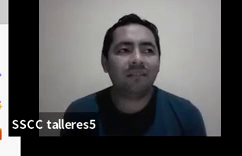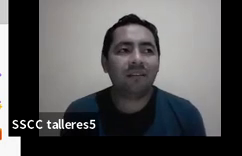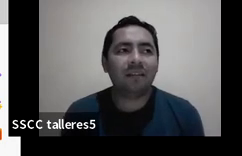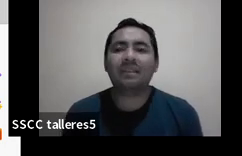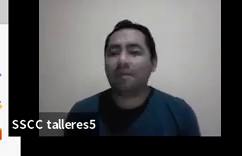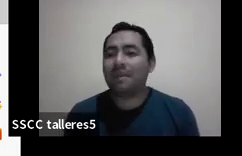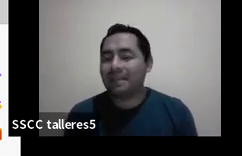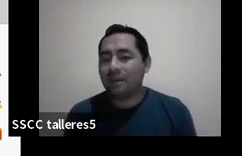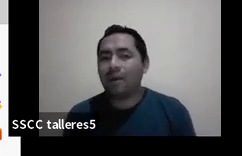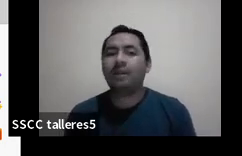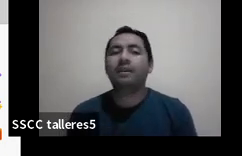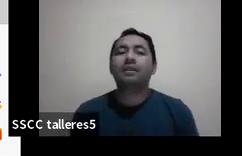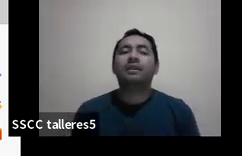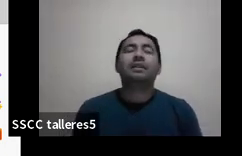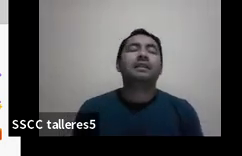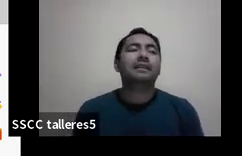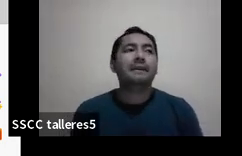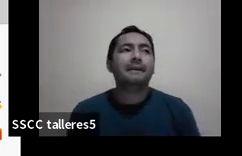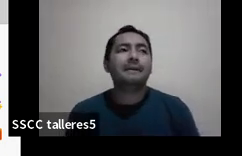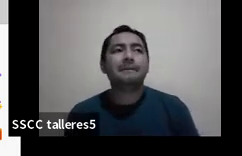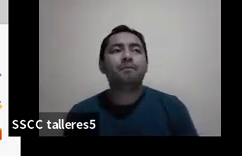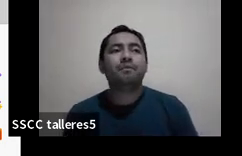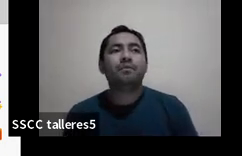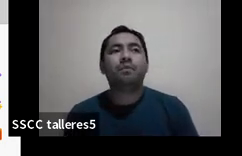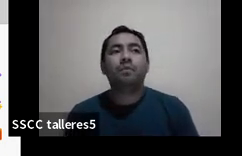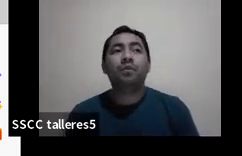llevan terapias de lenguaje?